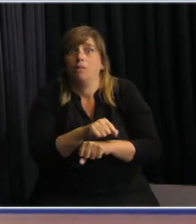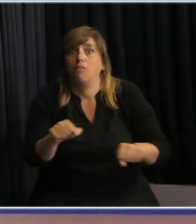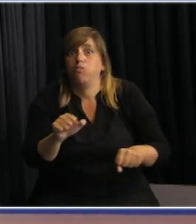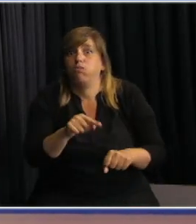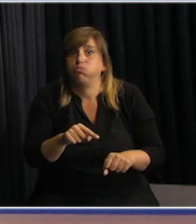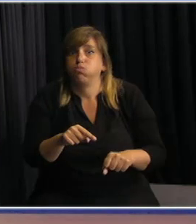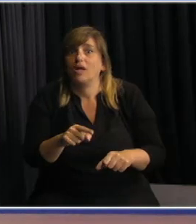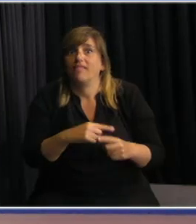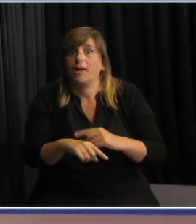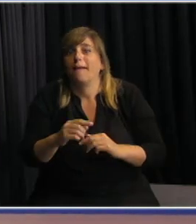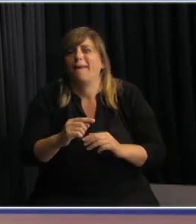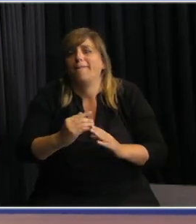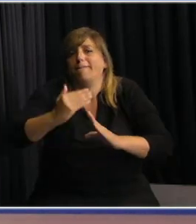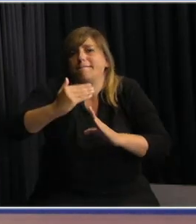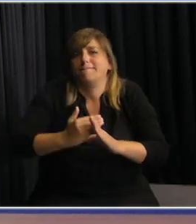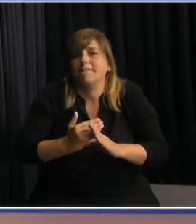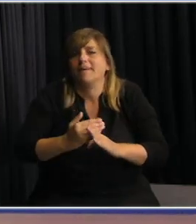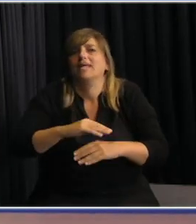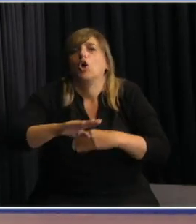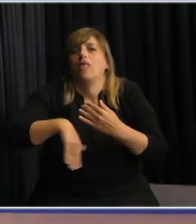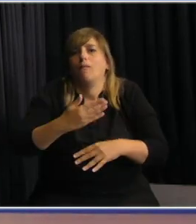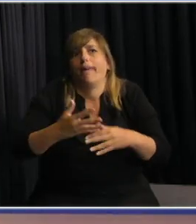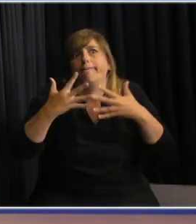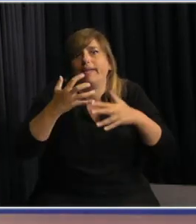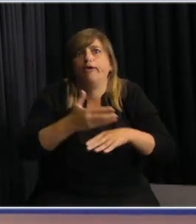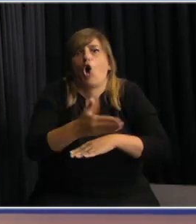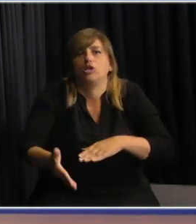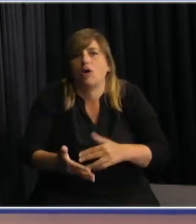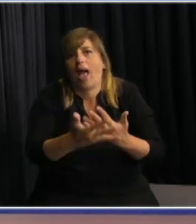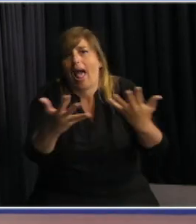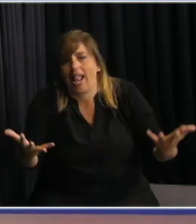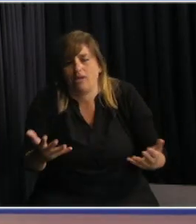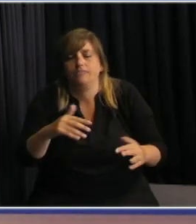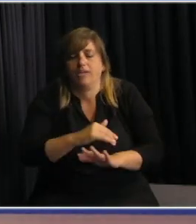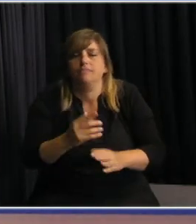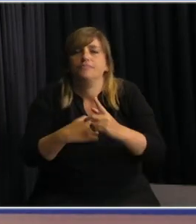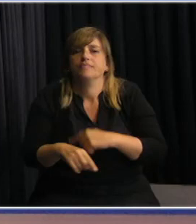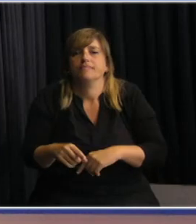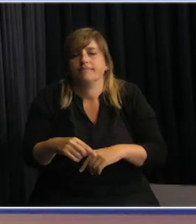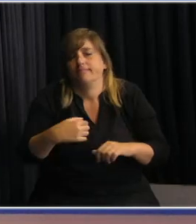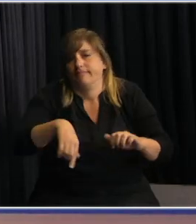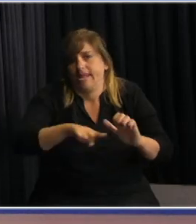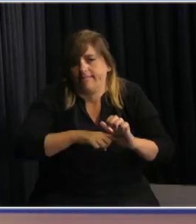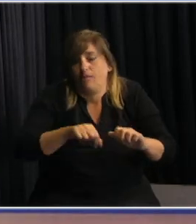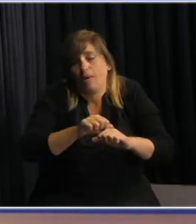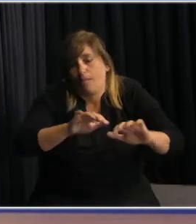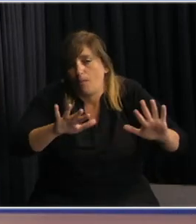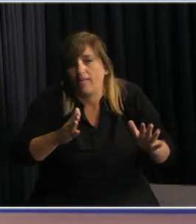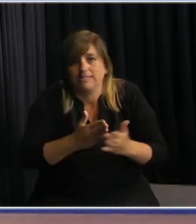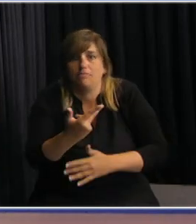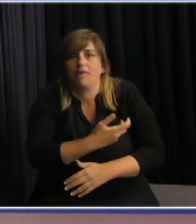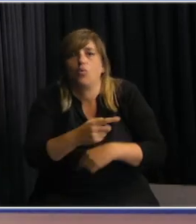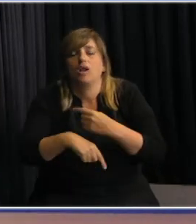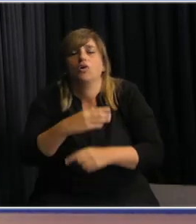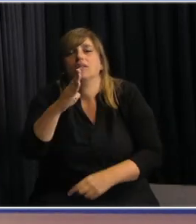menos efectos colaterales o efectos posteriores, negativos. La de Pfizer,